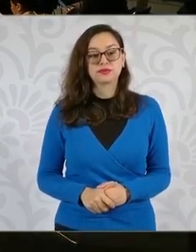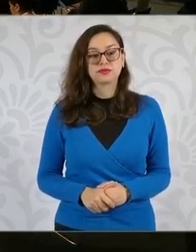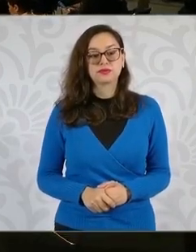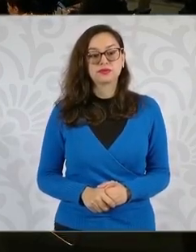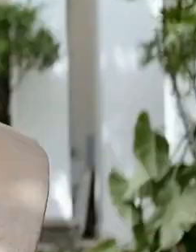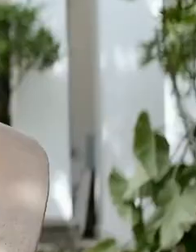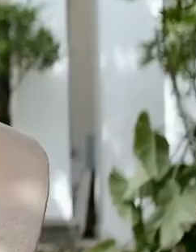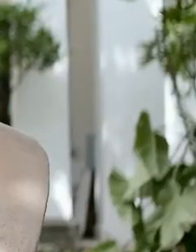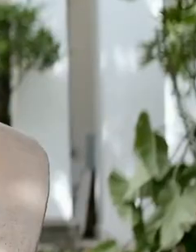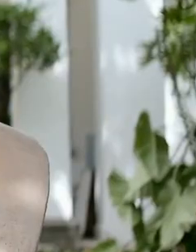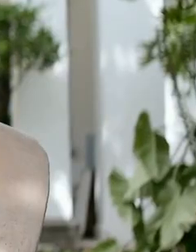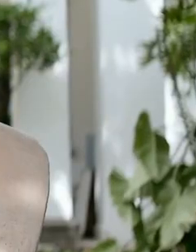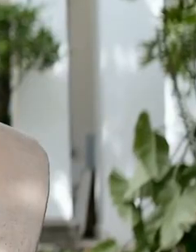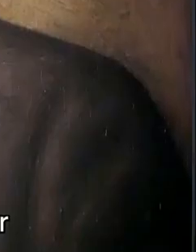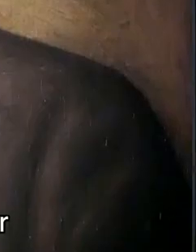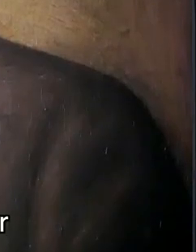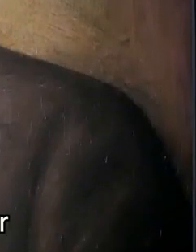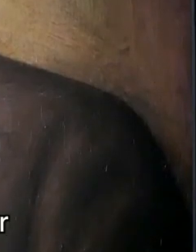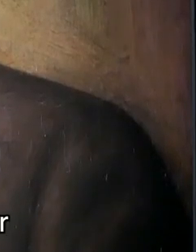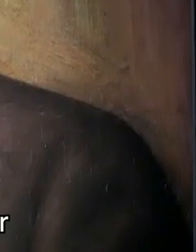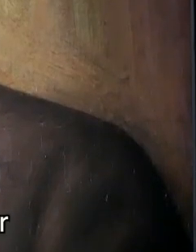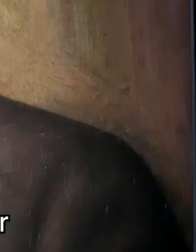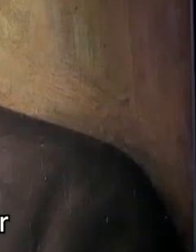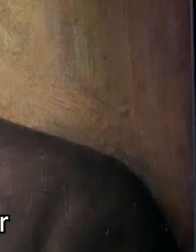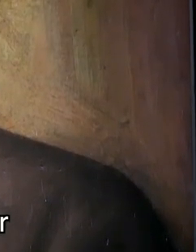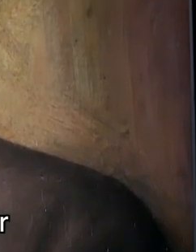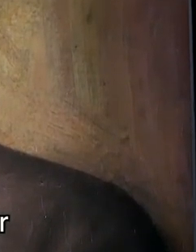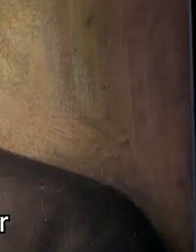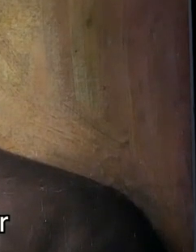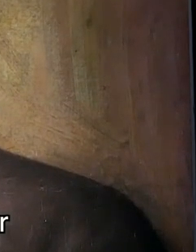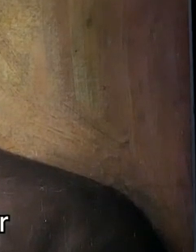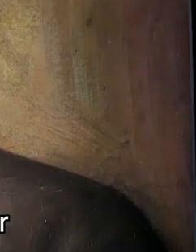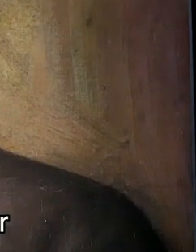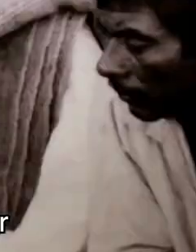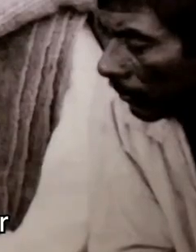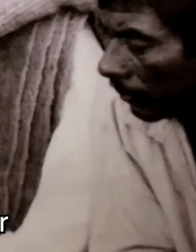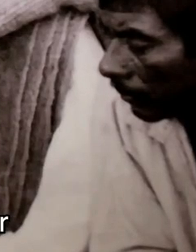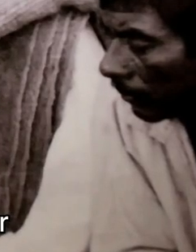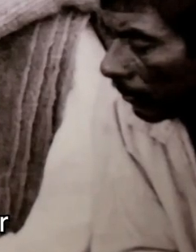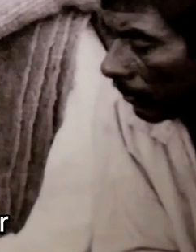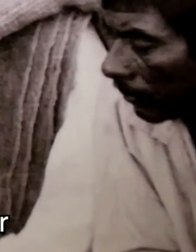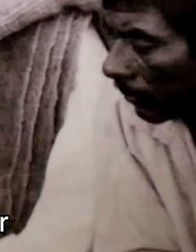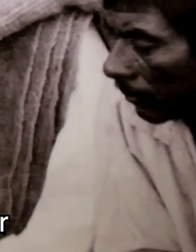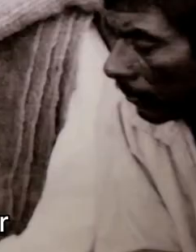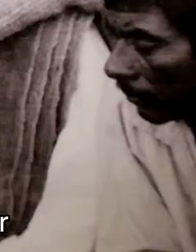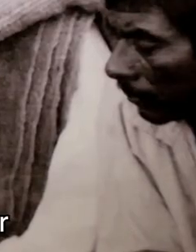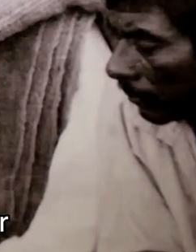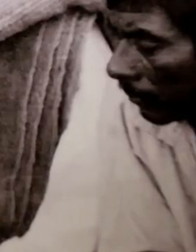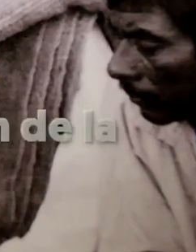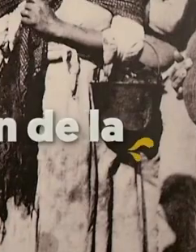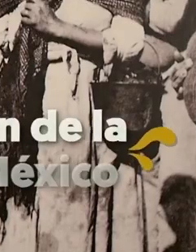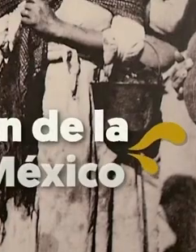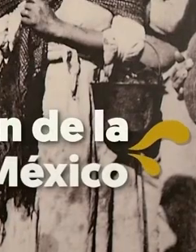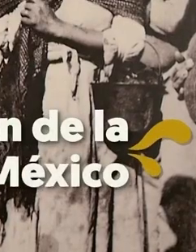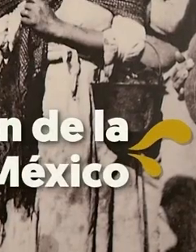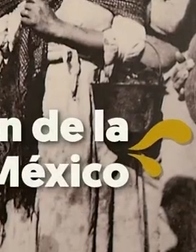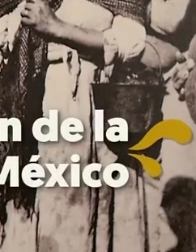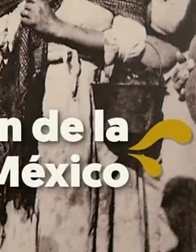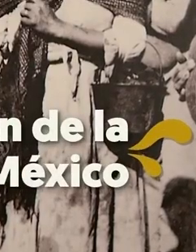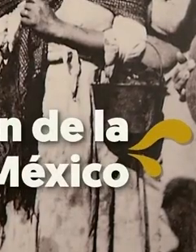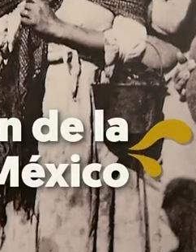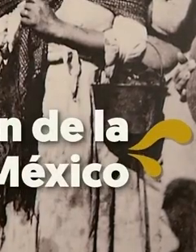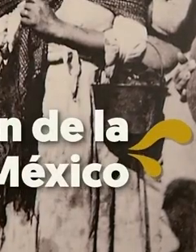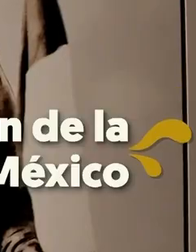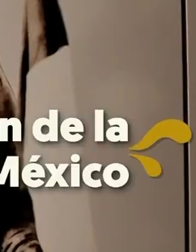El compromiso de Lázaro Cárdenas con el pueblo de México permitió consolidar los ideales de la Revolución, la tercera